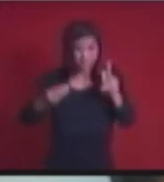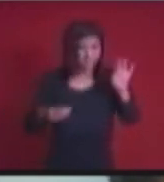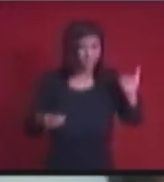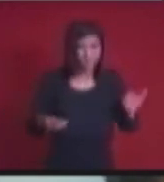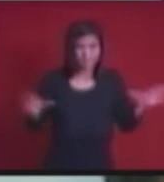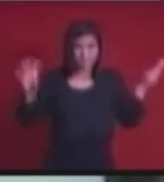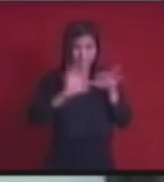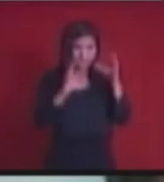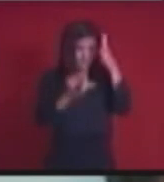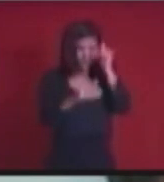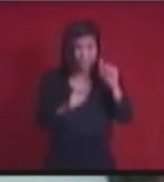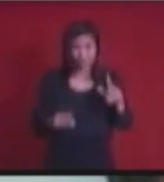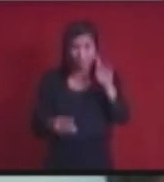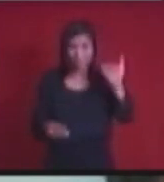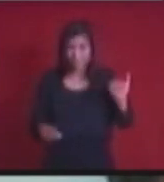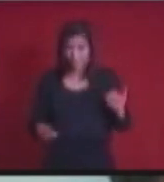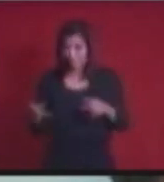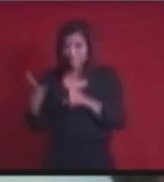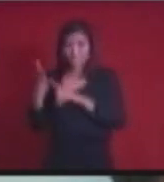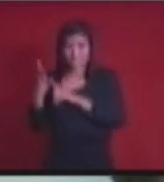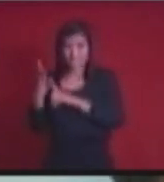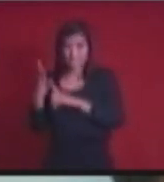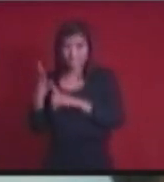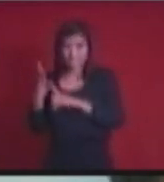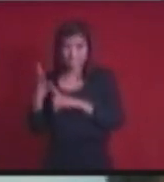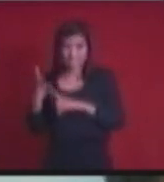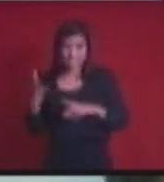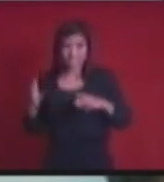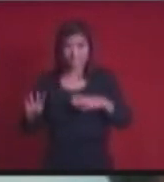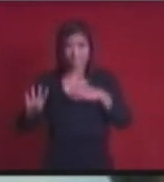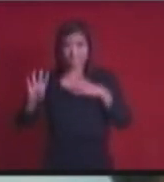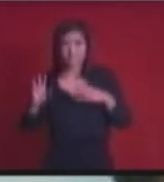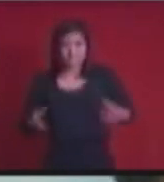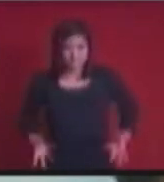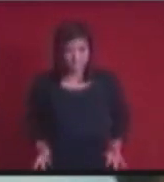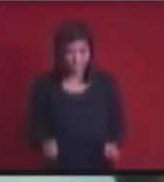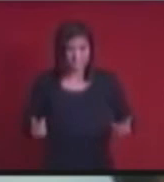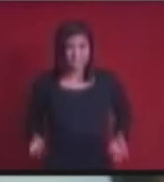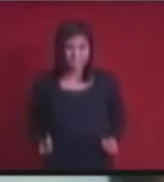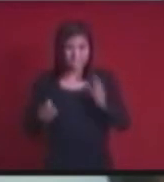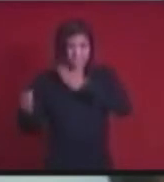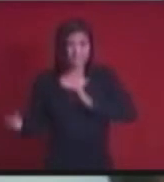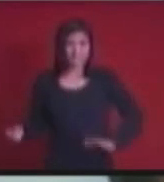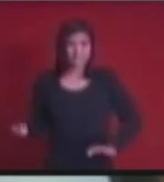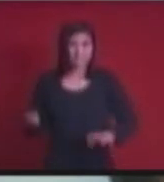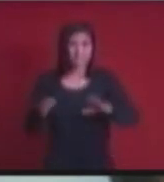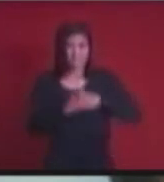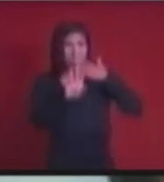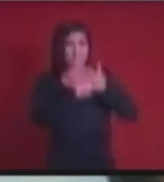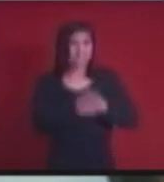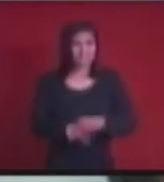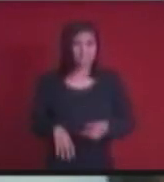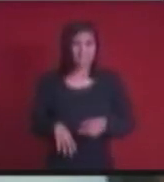priistas para coaccionar el voto ciudadano. D. El ofensivo derroche de dinero que has hecho en tu campaña, más ofensivo aún